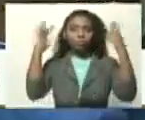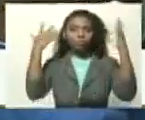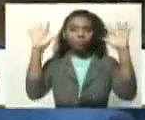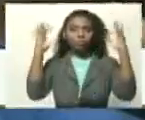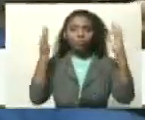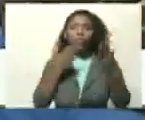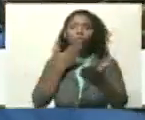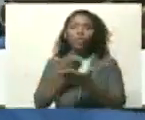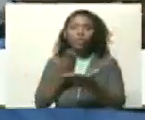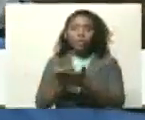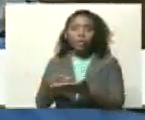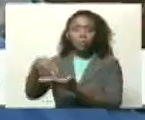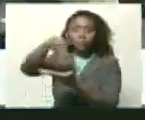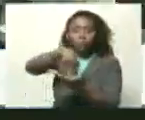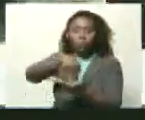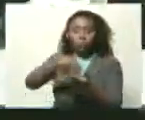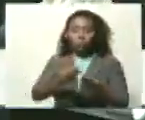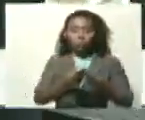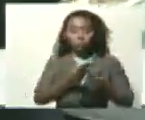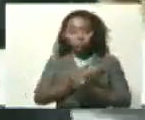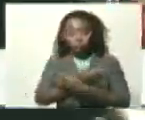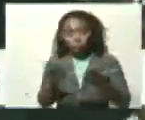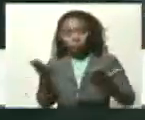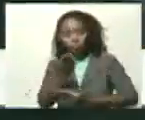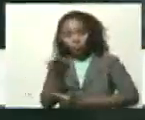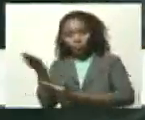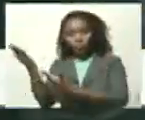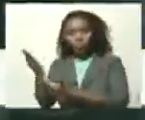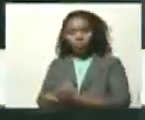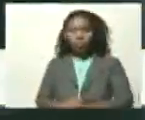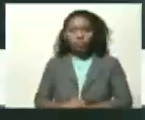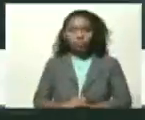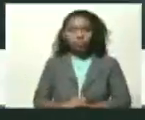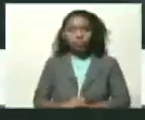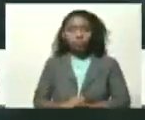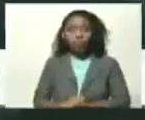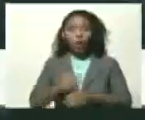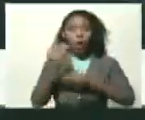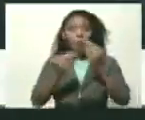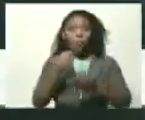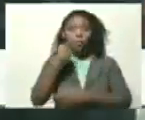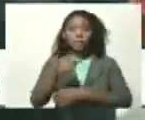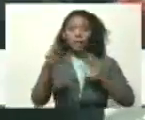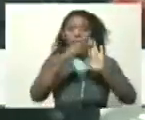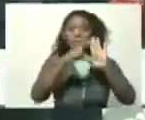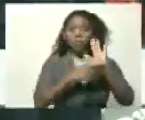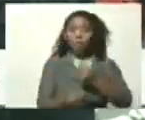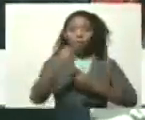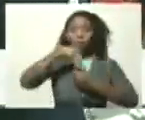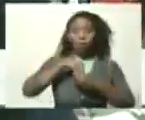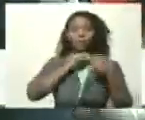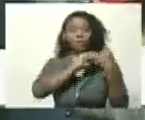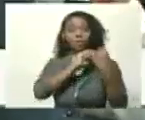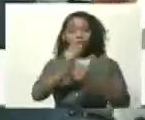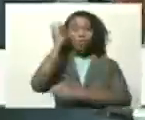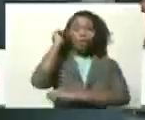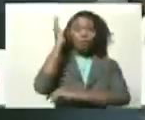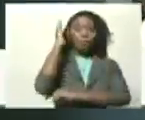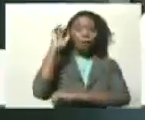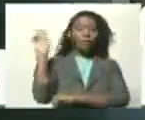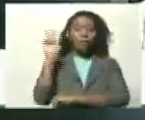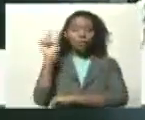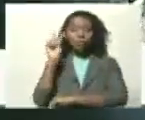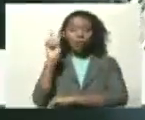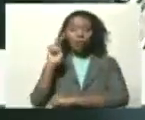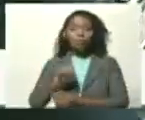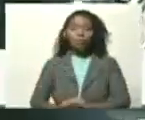Solicita la tribuna de oradores, se le concede. Tal como establece el reglamento interior y de debate del Parlamento